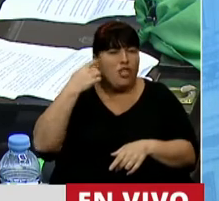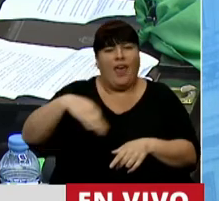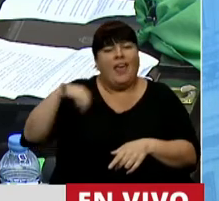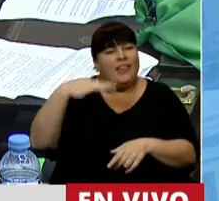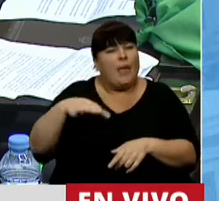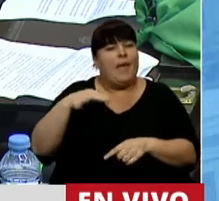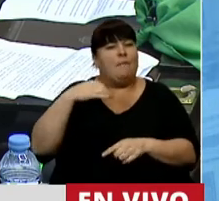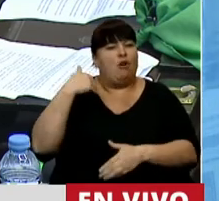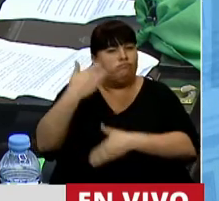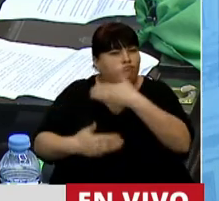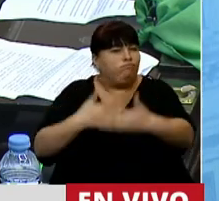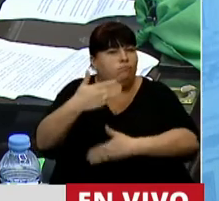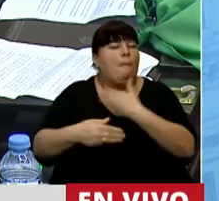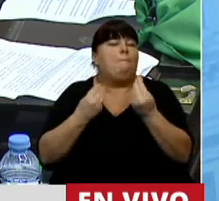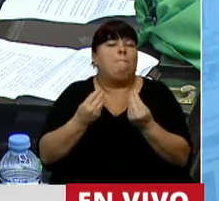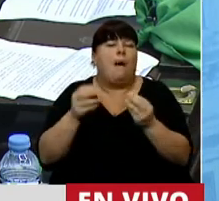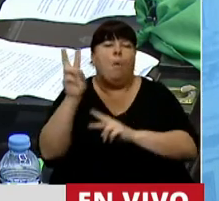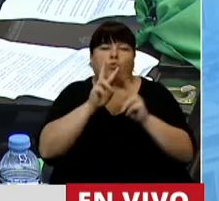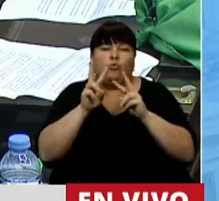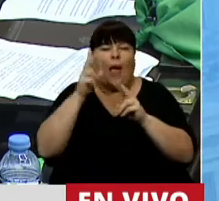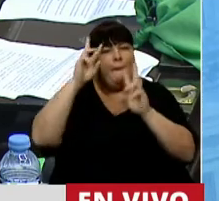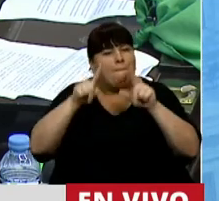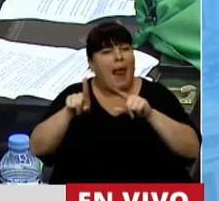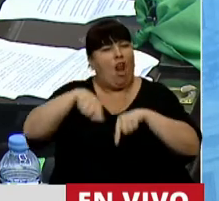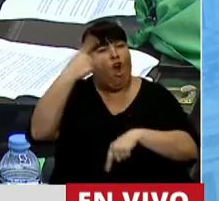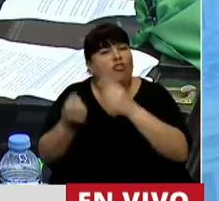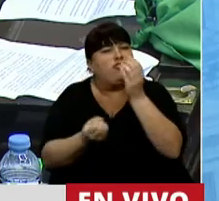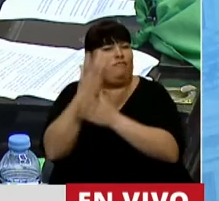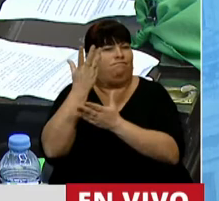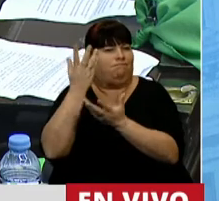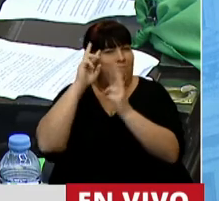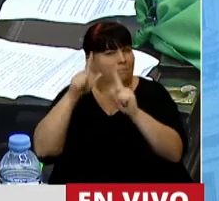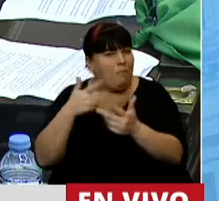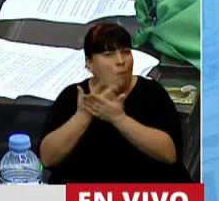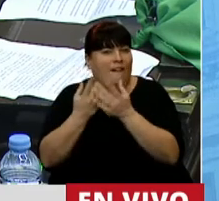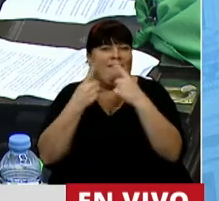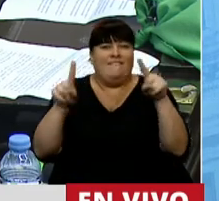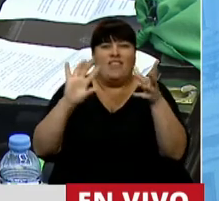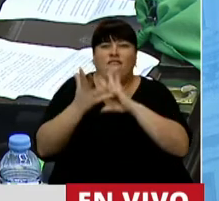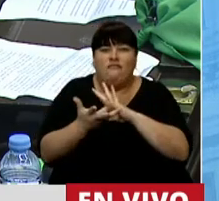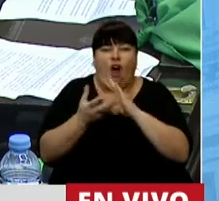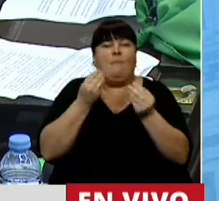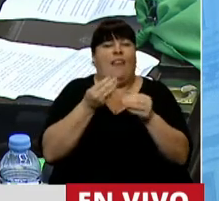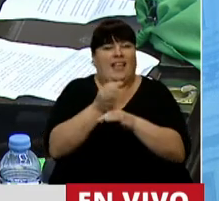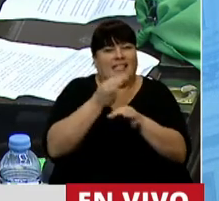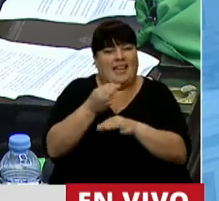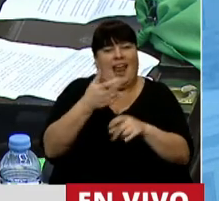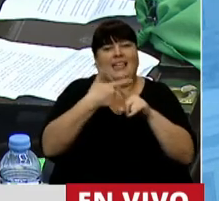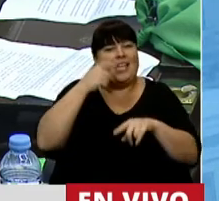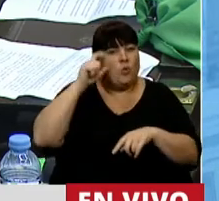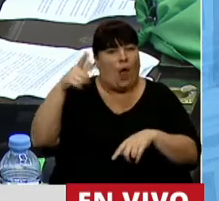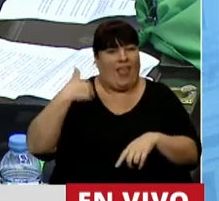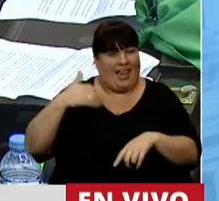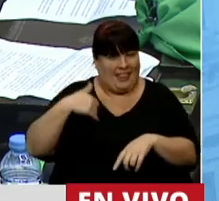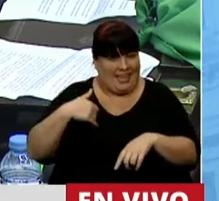tenemos que dar pasos para intentar diseñar otros dispositivos, innovar en las formas que abordamos la educación sexual